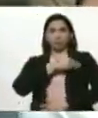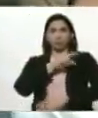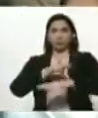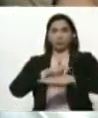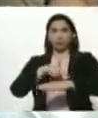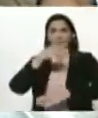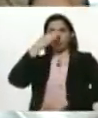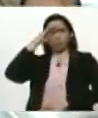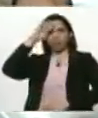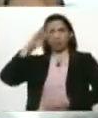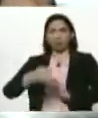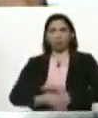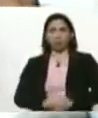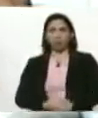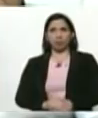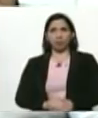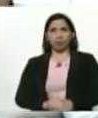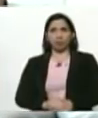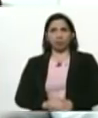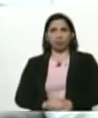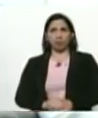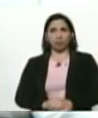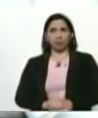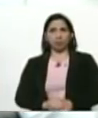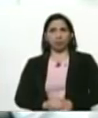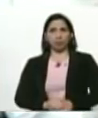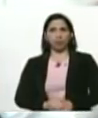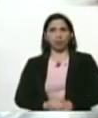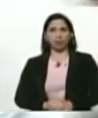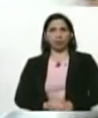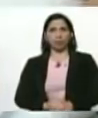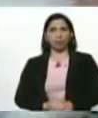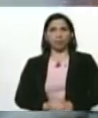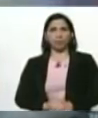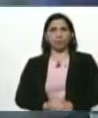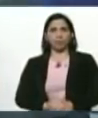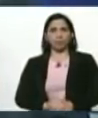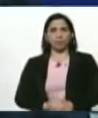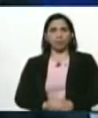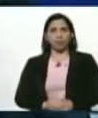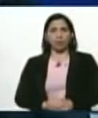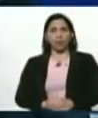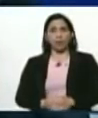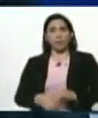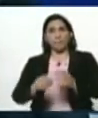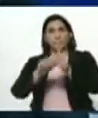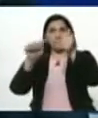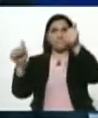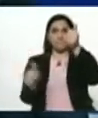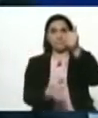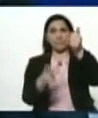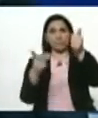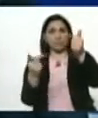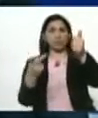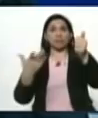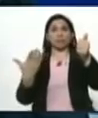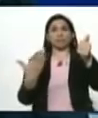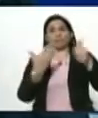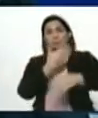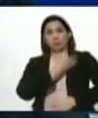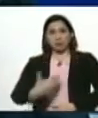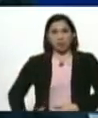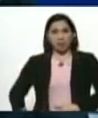están los vicepresidentes de gobierno la vicepresidente ejecutiva y el segundo